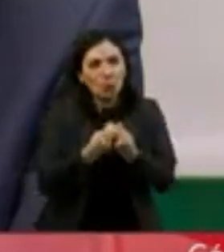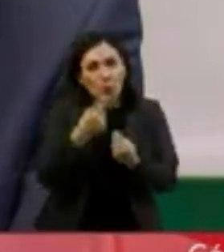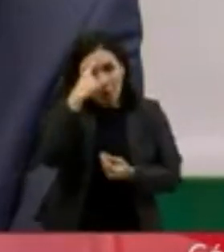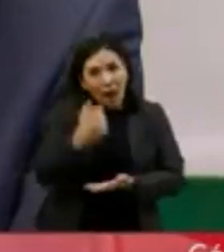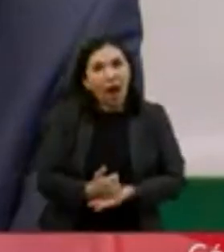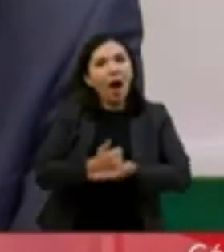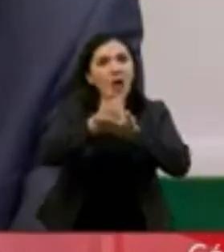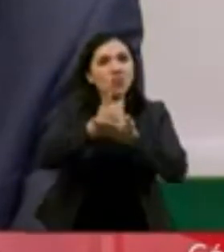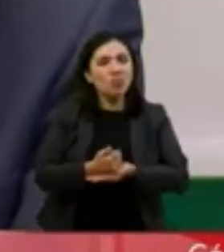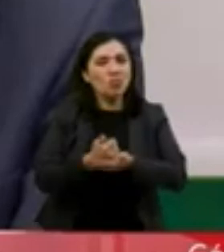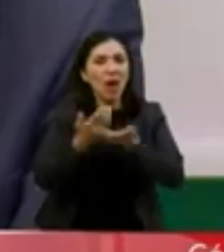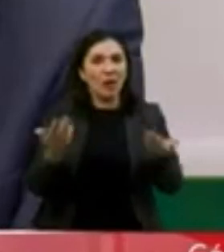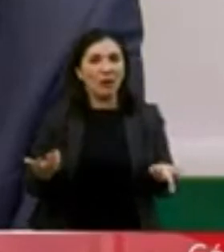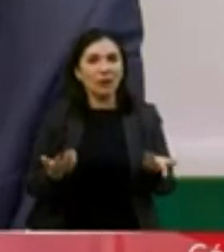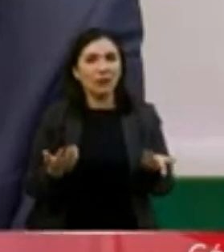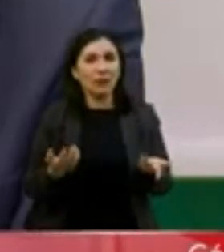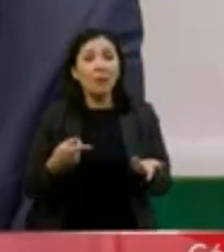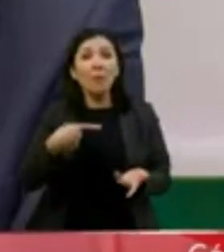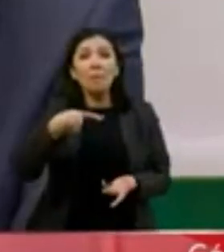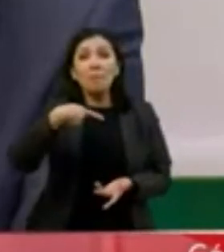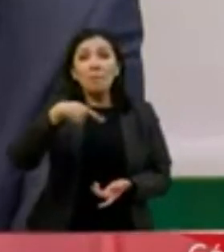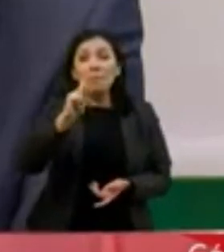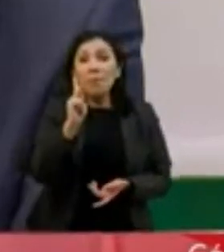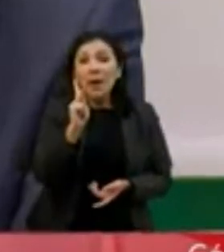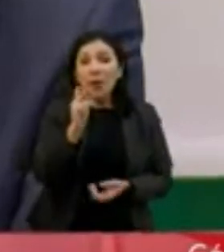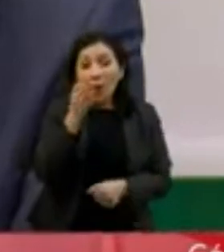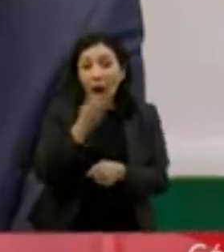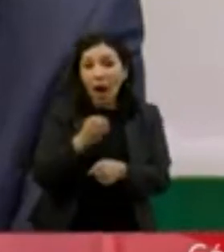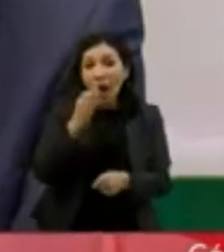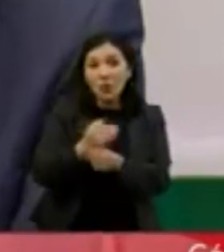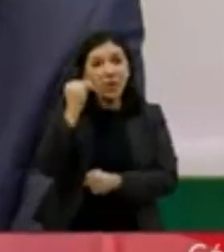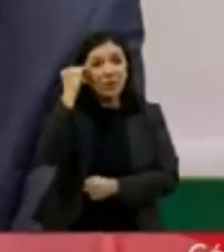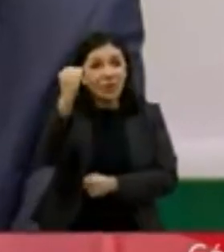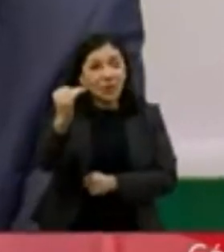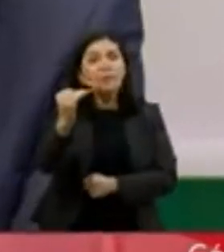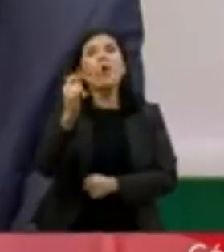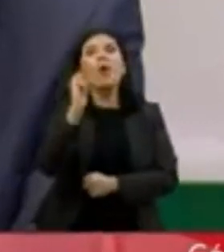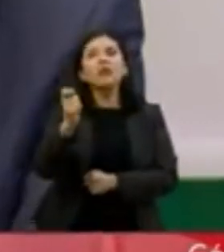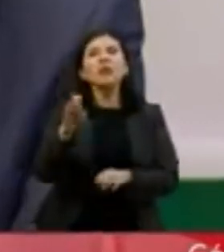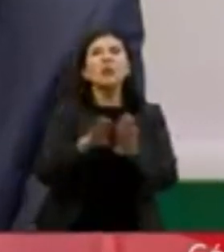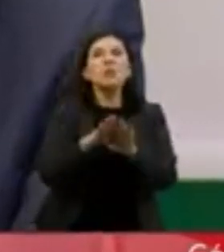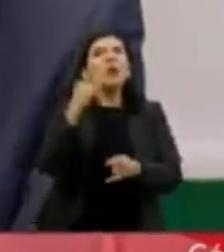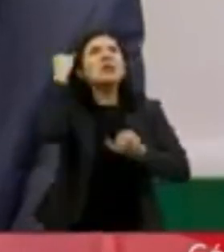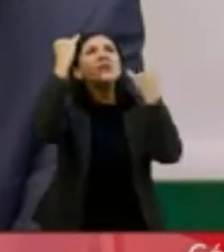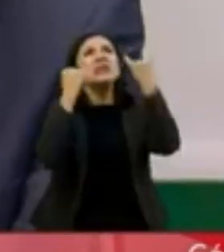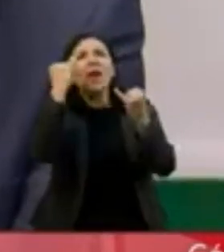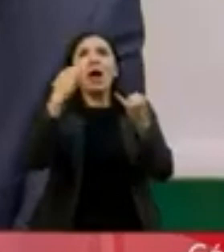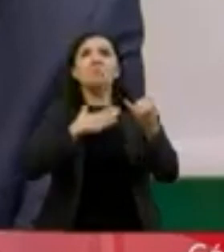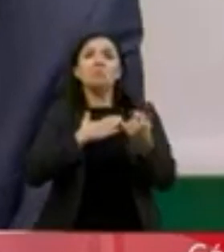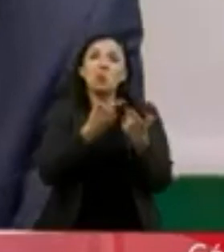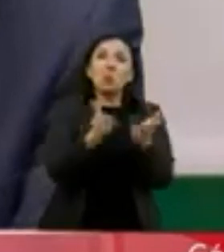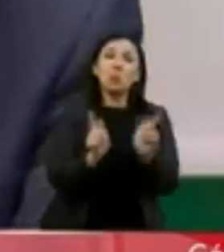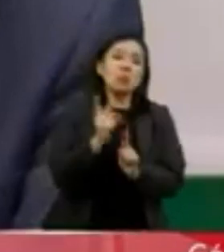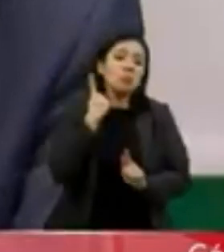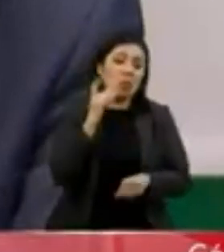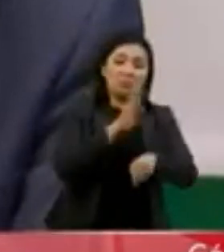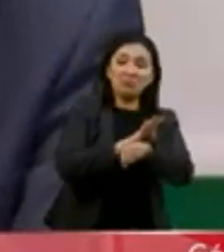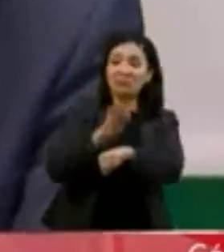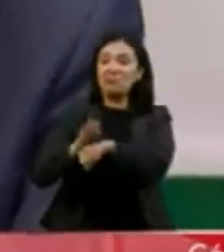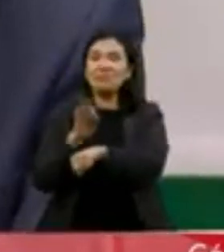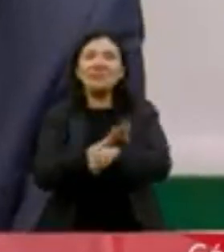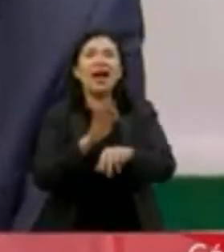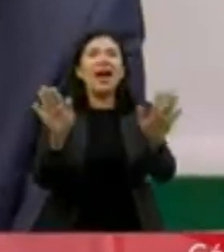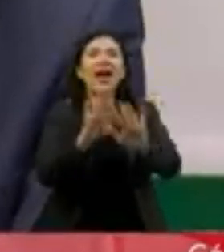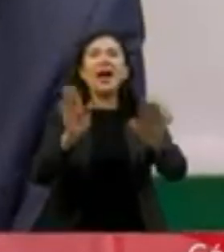ayudarnos pero este es el momento de que más allá de nuestras diferencias políticas de que los mexicanos les hayan